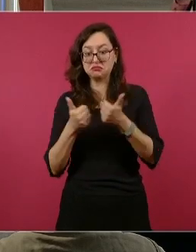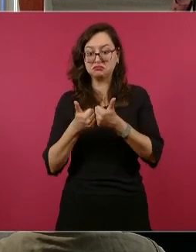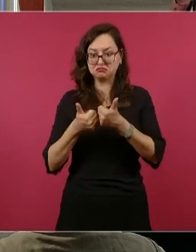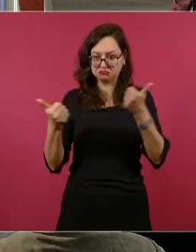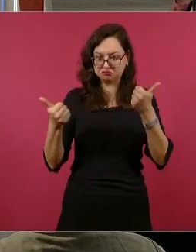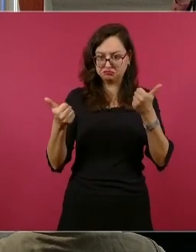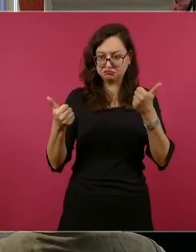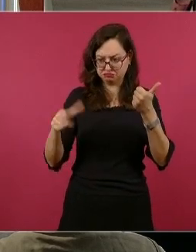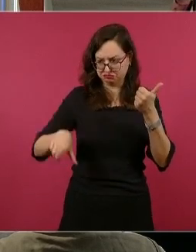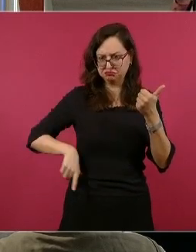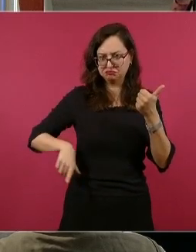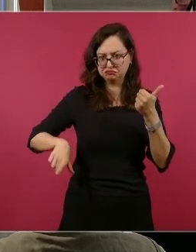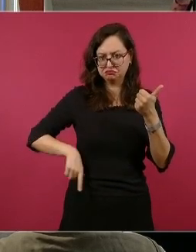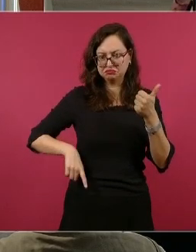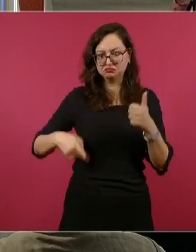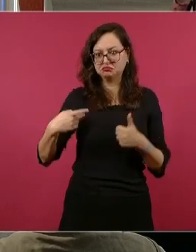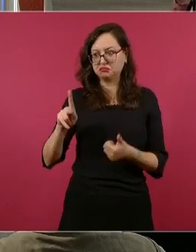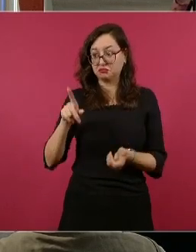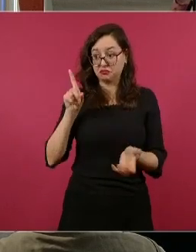no es así,